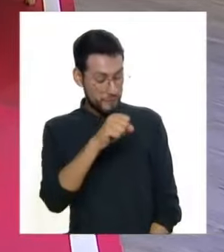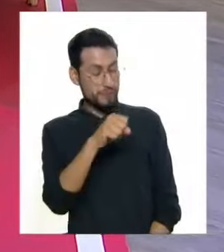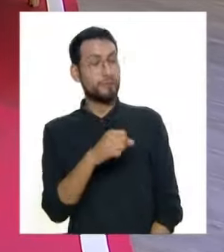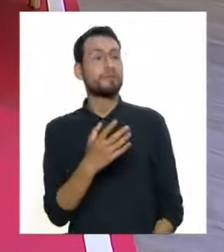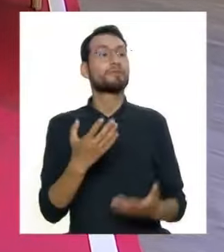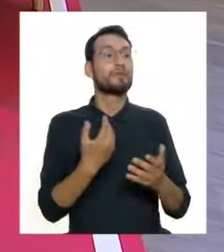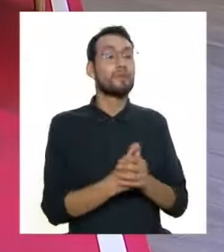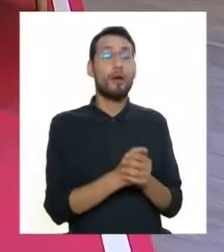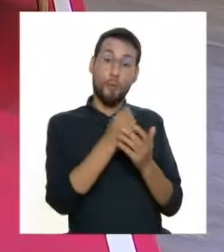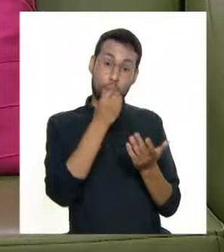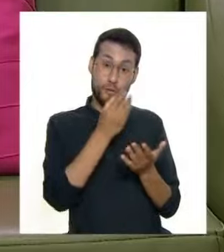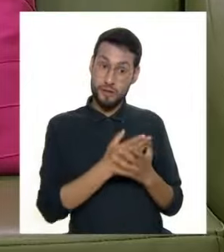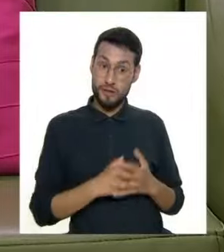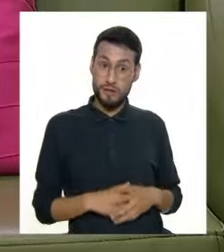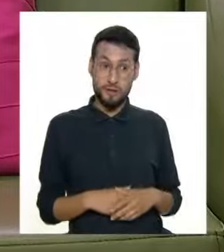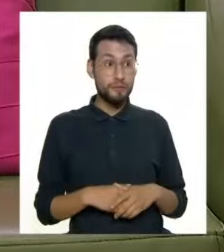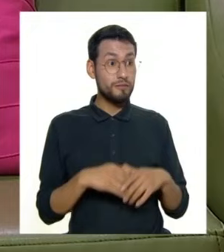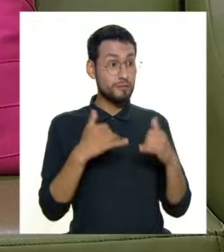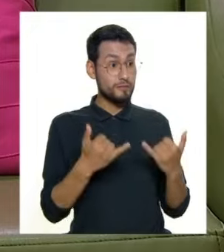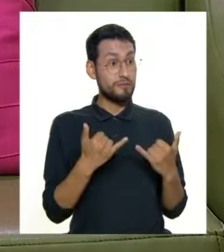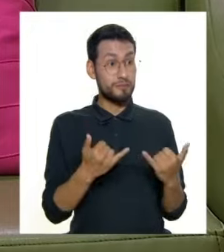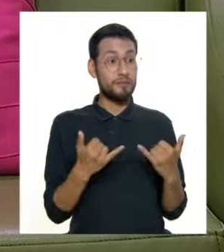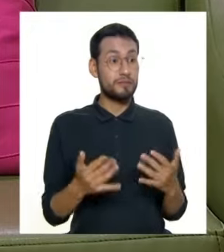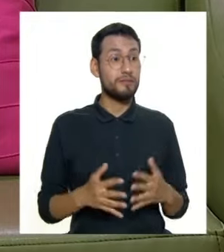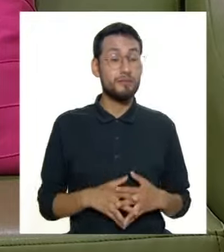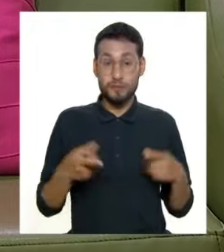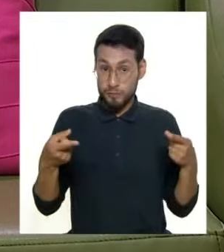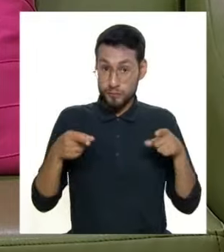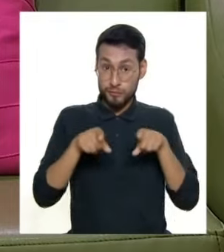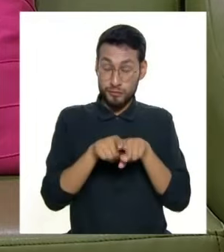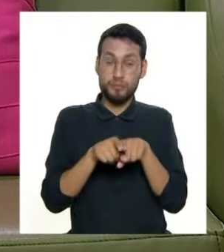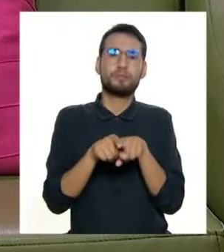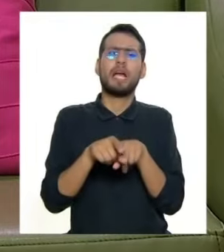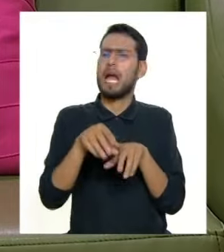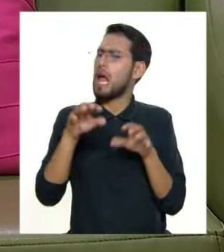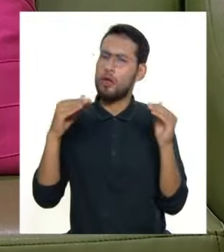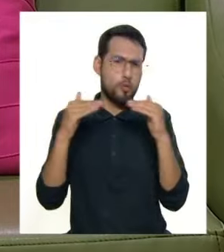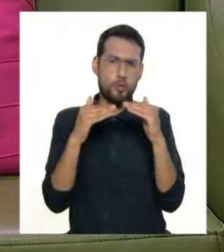sí. Ahora los convivientes tienen los mismos